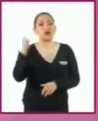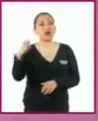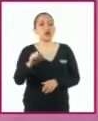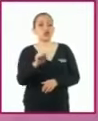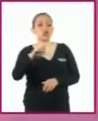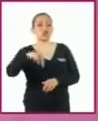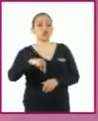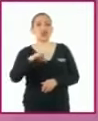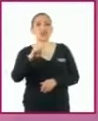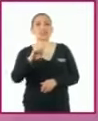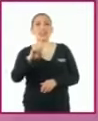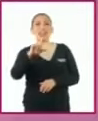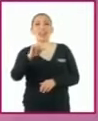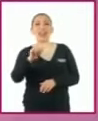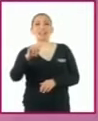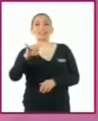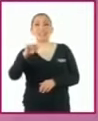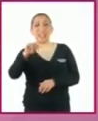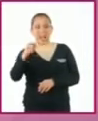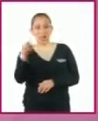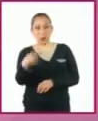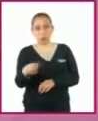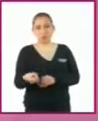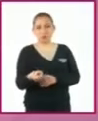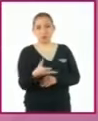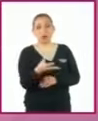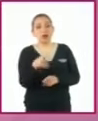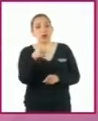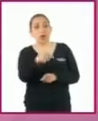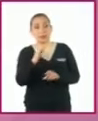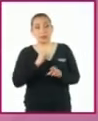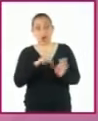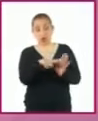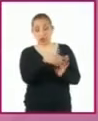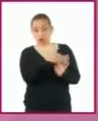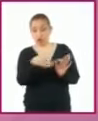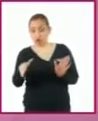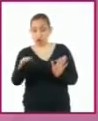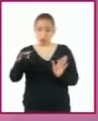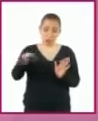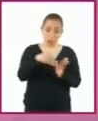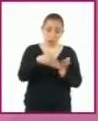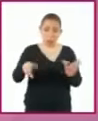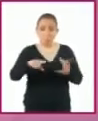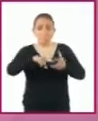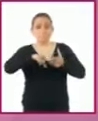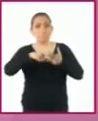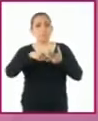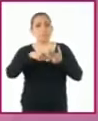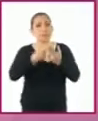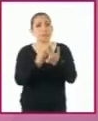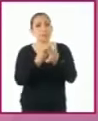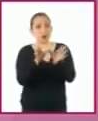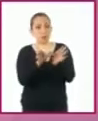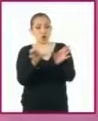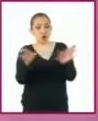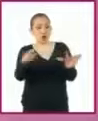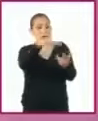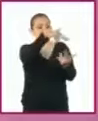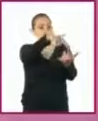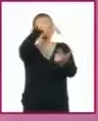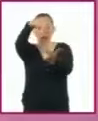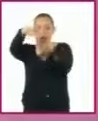de la tierra, que a partir del siglo XVIII-XIX empezaron a separarse